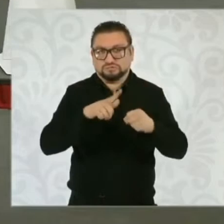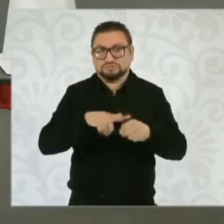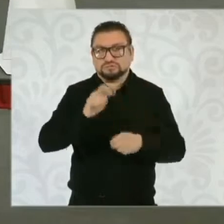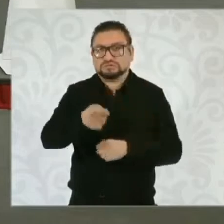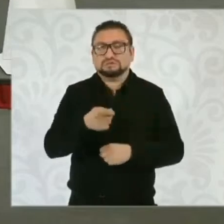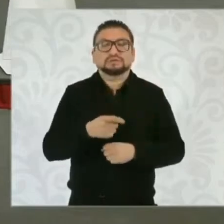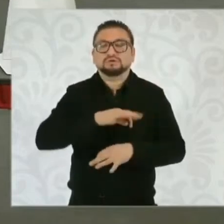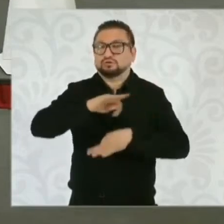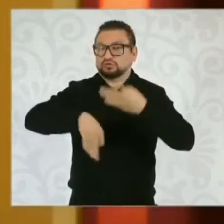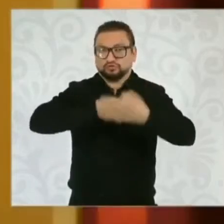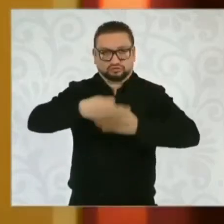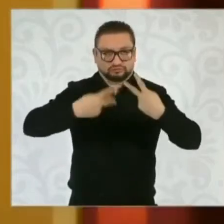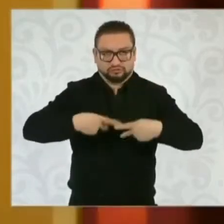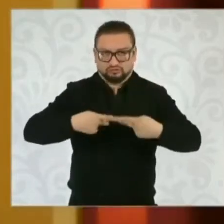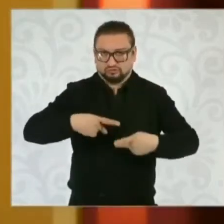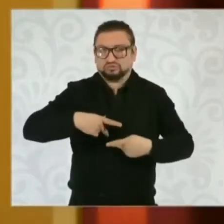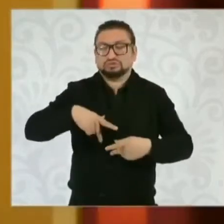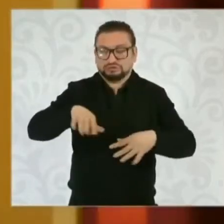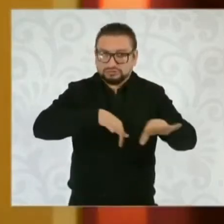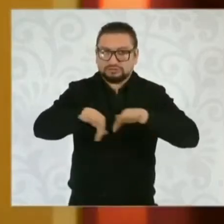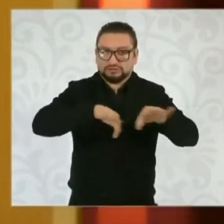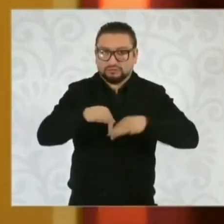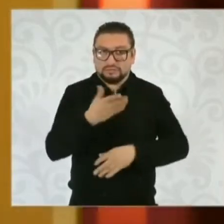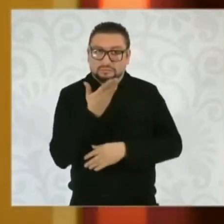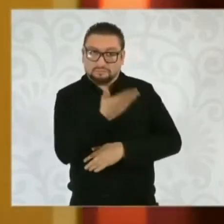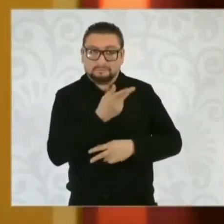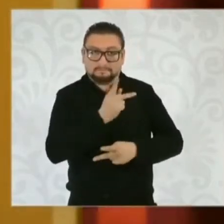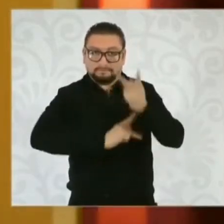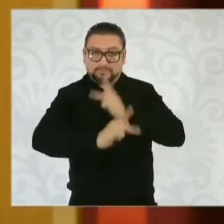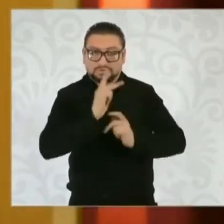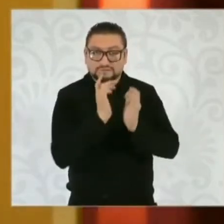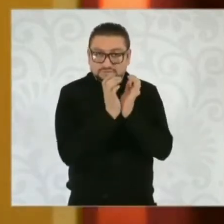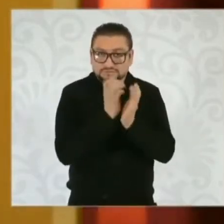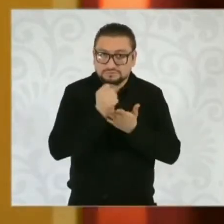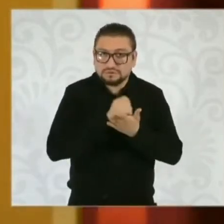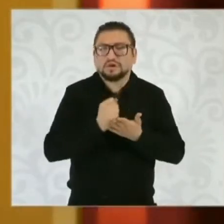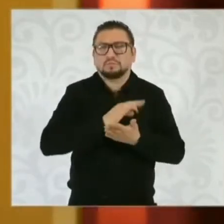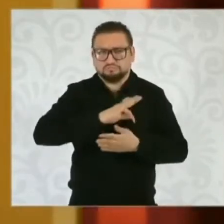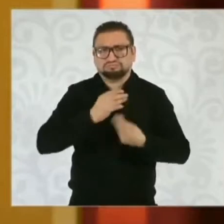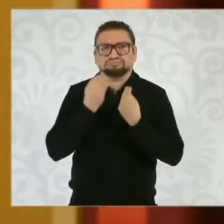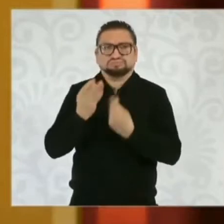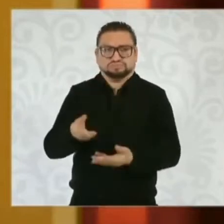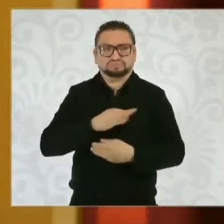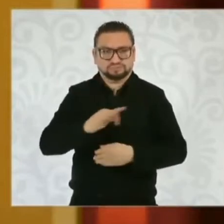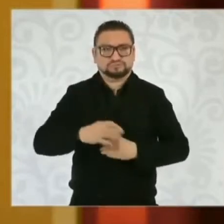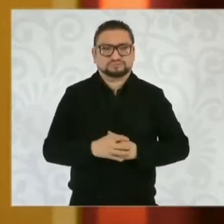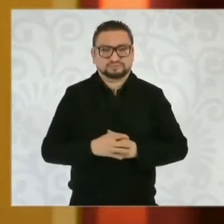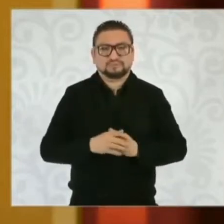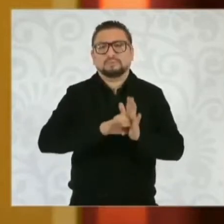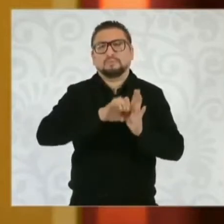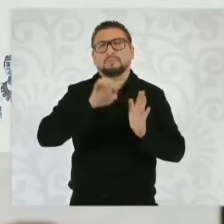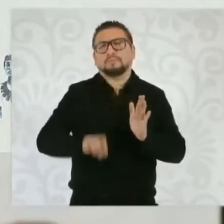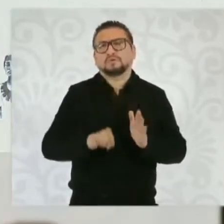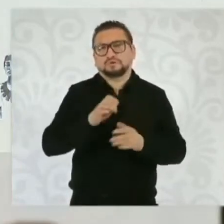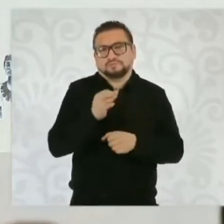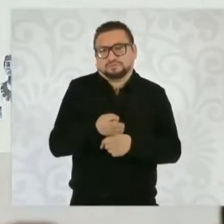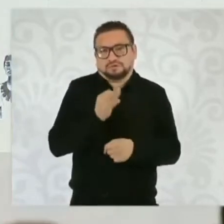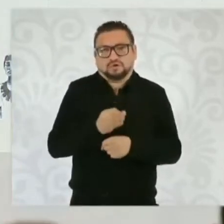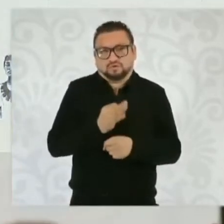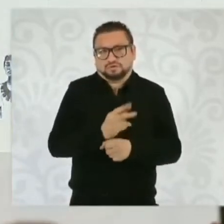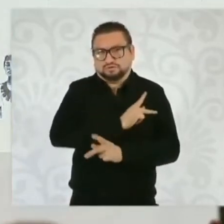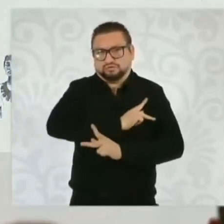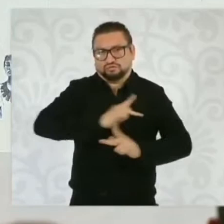que todas las personas trabajadoras que soliciten préstamo individual lo obtengan. Podríamos decir que en este